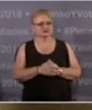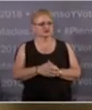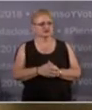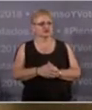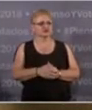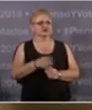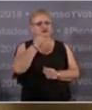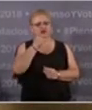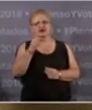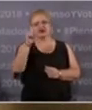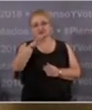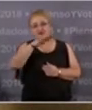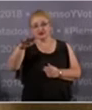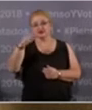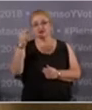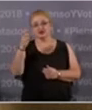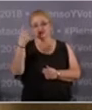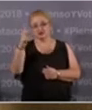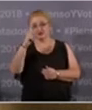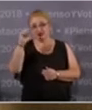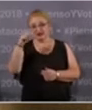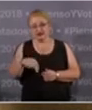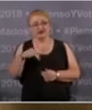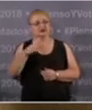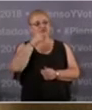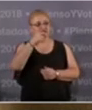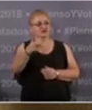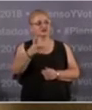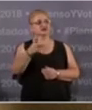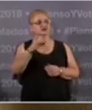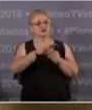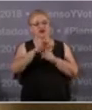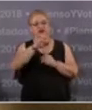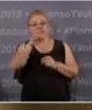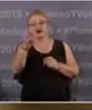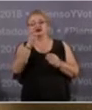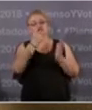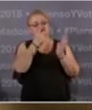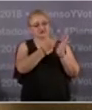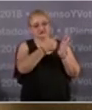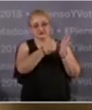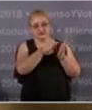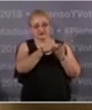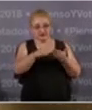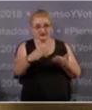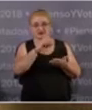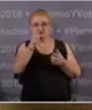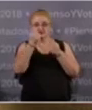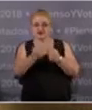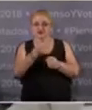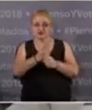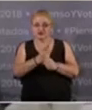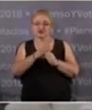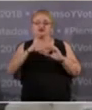plataforma electoral de su partido se habla de redefinir el actual concepto de seguridad y adoptar uno que sea el de seguridad